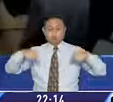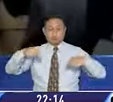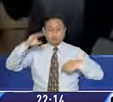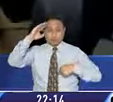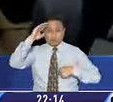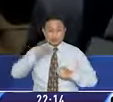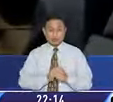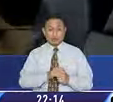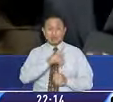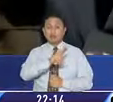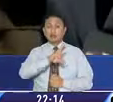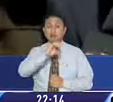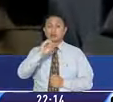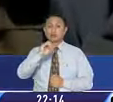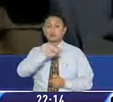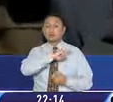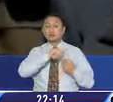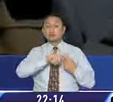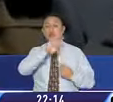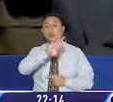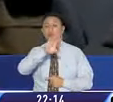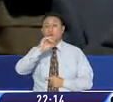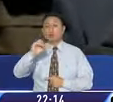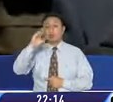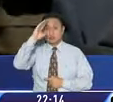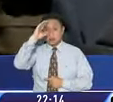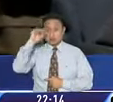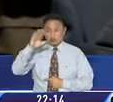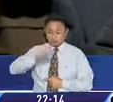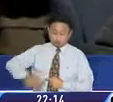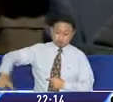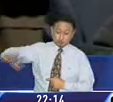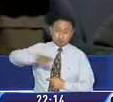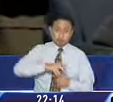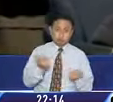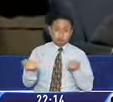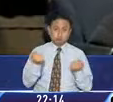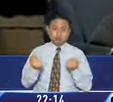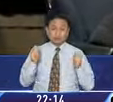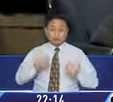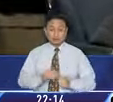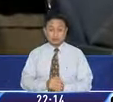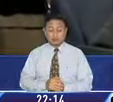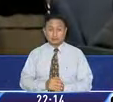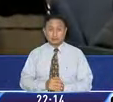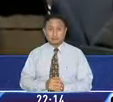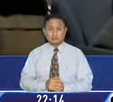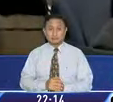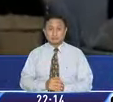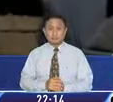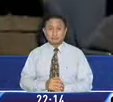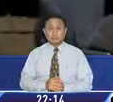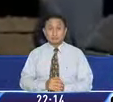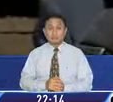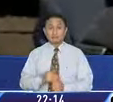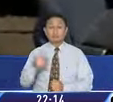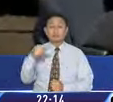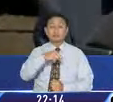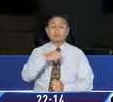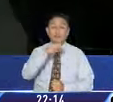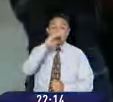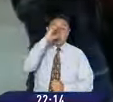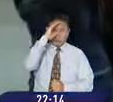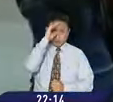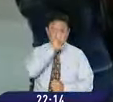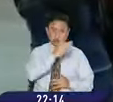entre 200 y 400 policías que se tomen el territorio, porque también aseguremos la seguridad de nuestros